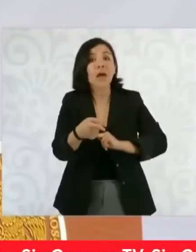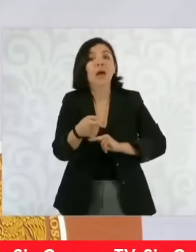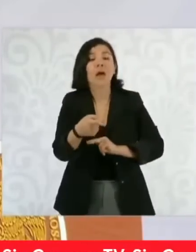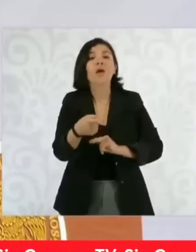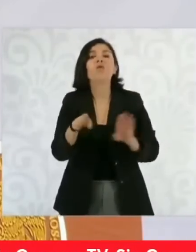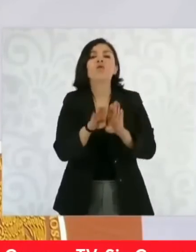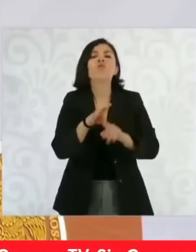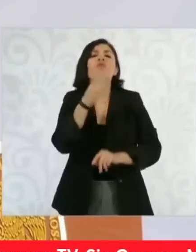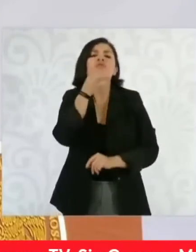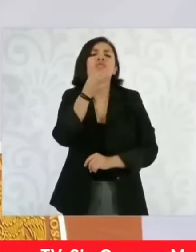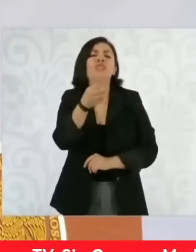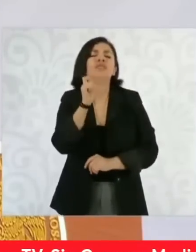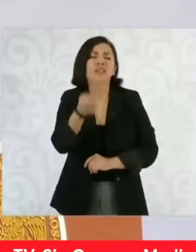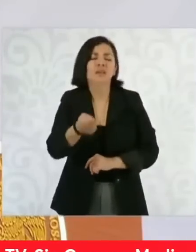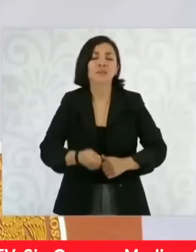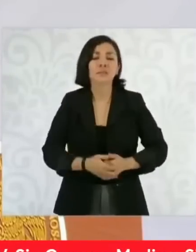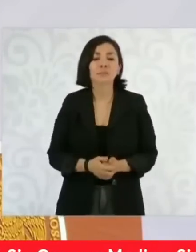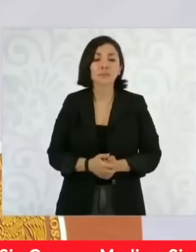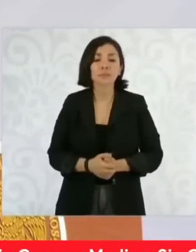lo siguiente,